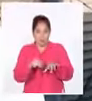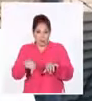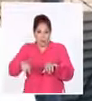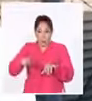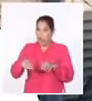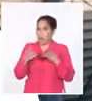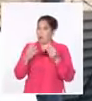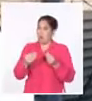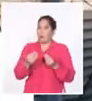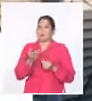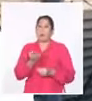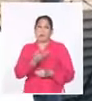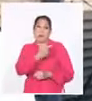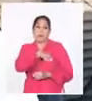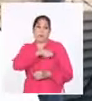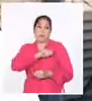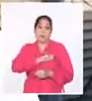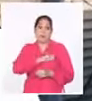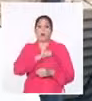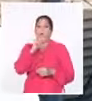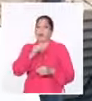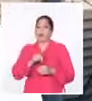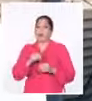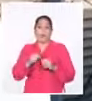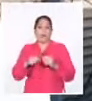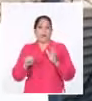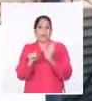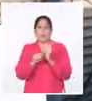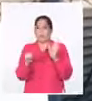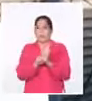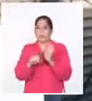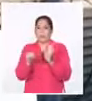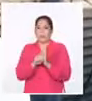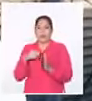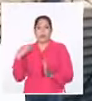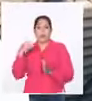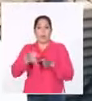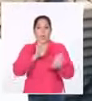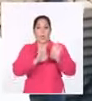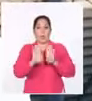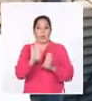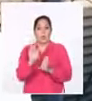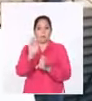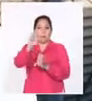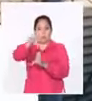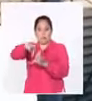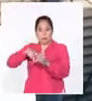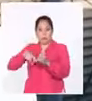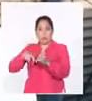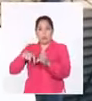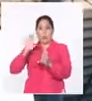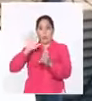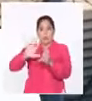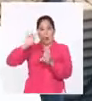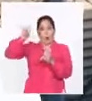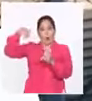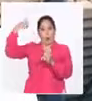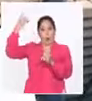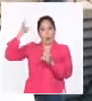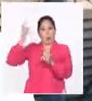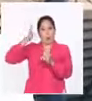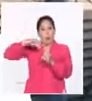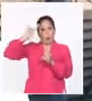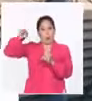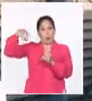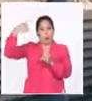demasiada demanda y obviamente eso también llega a ser un problema. Es decir, que tú llegas a una tienda a pagar y muchas veces tienes que esperar hasta una hora para